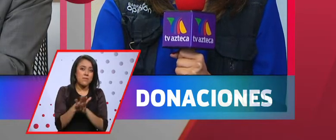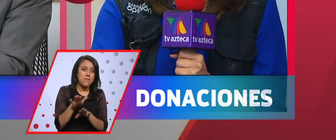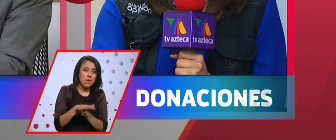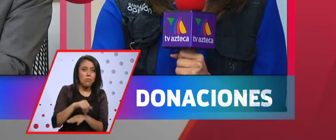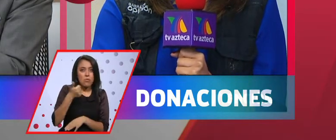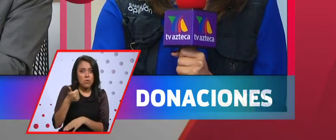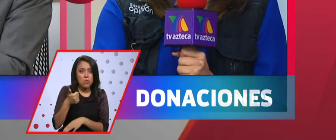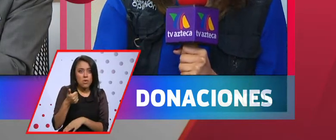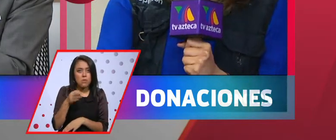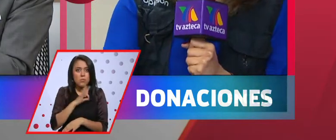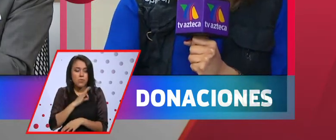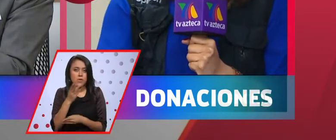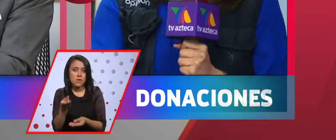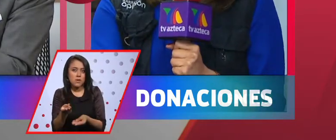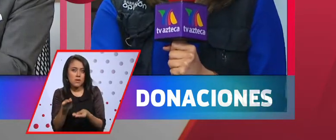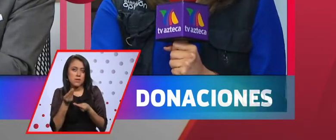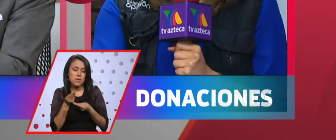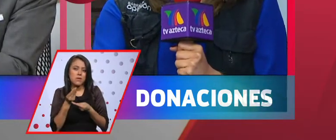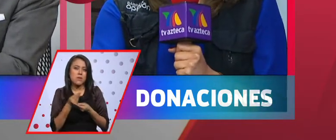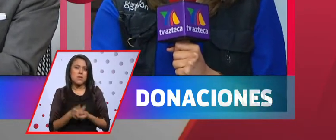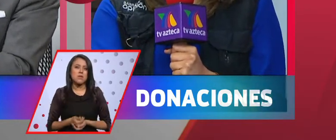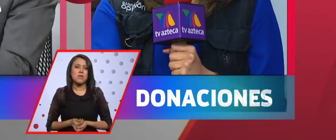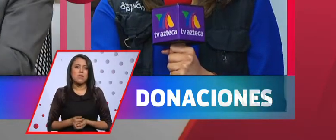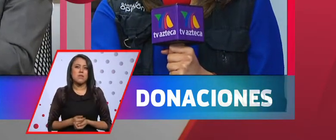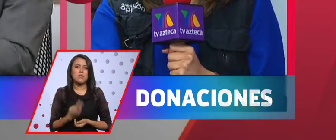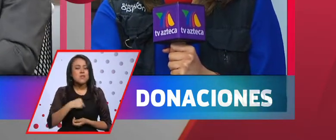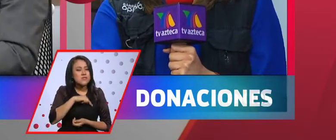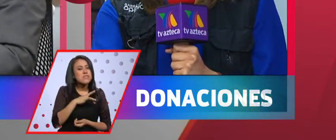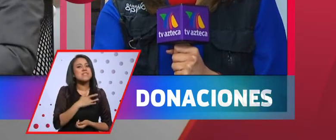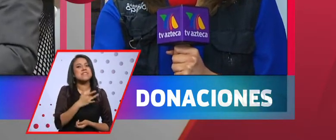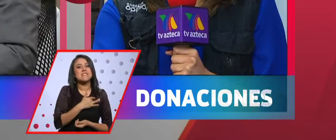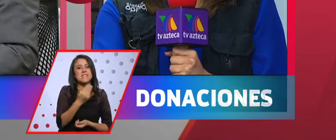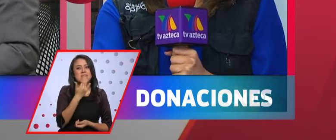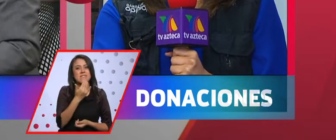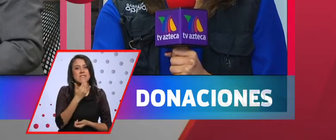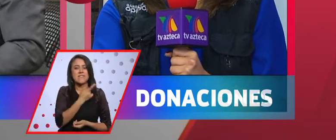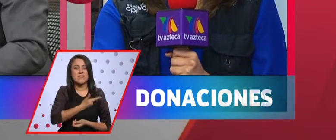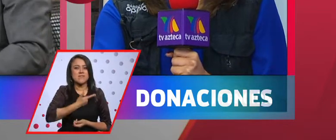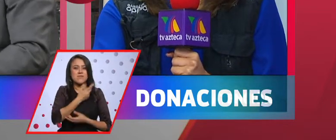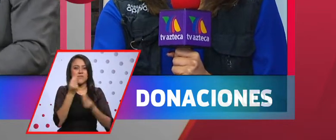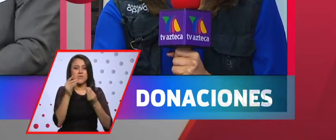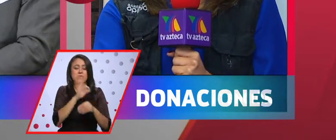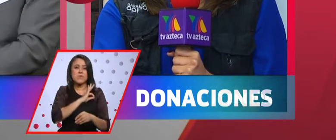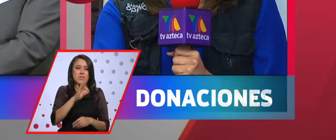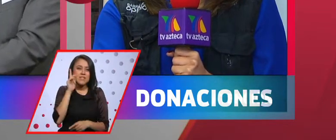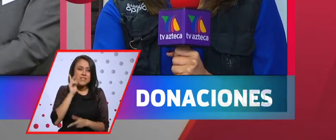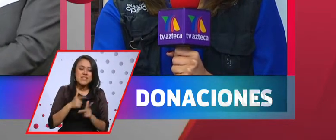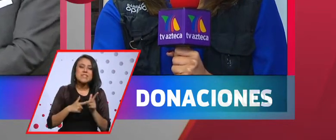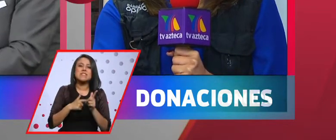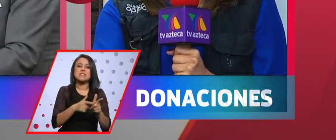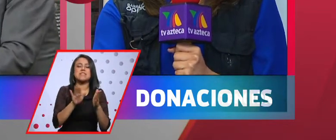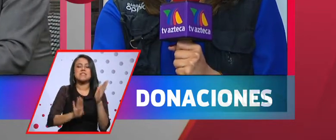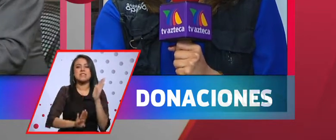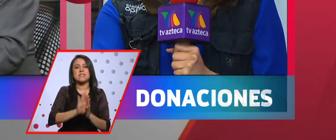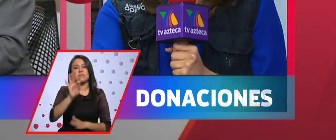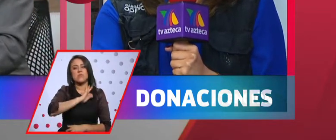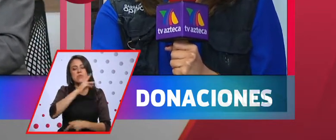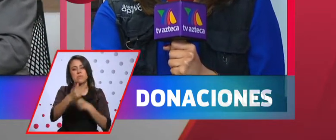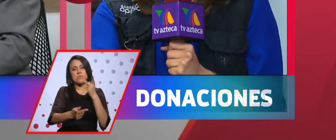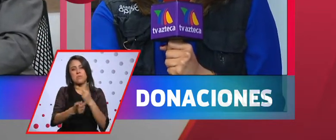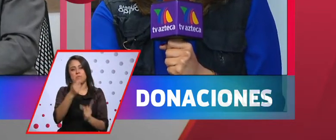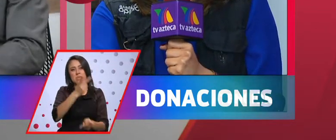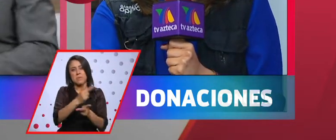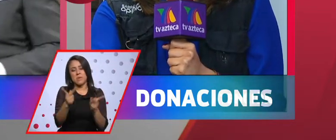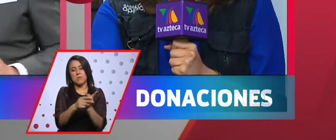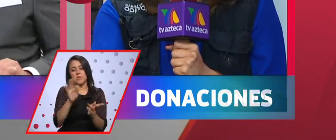otra y la recibimos con todo gusto. Es para alguien que quiere seguir su preparatoria y seguirla muy bien. Te encargo, por favor, Paulina. Claro que